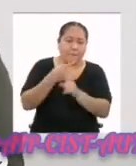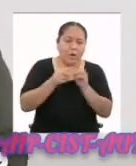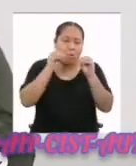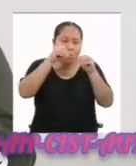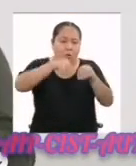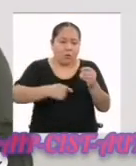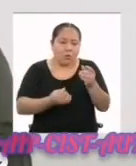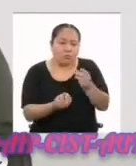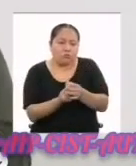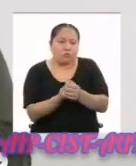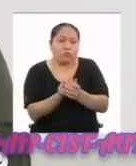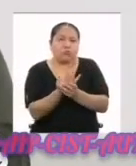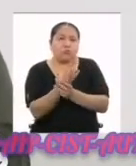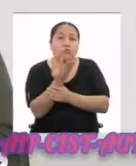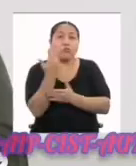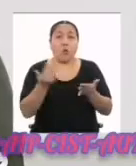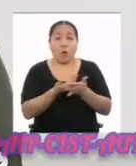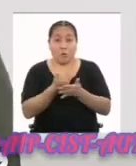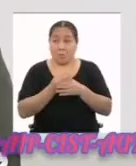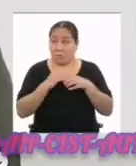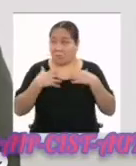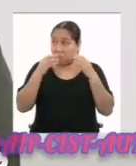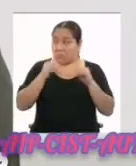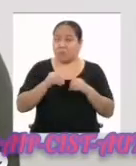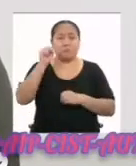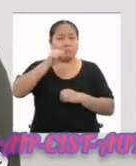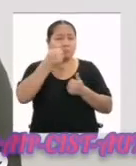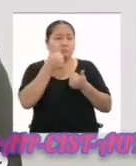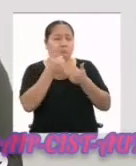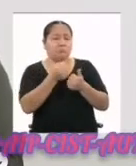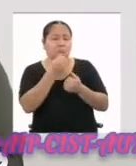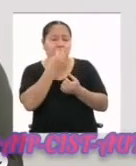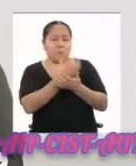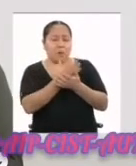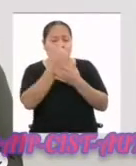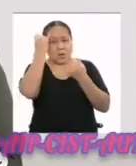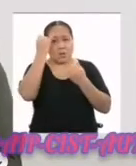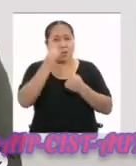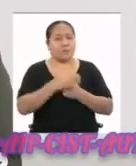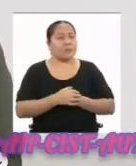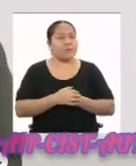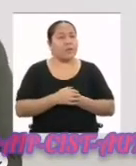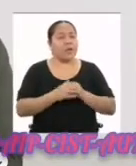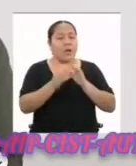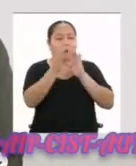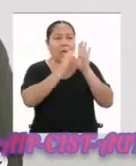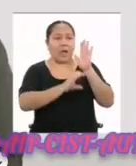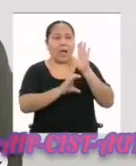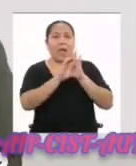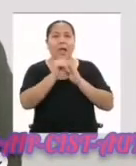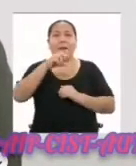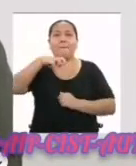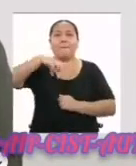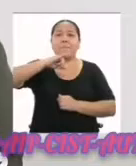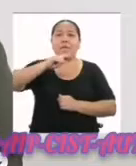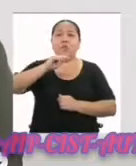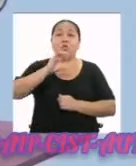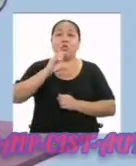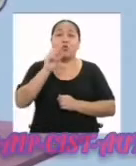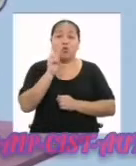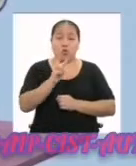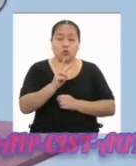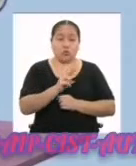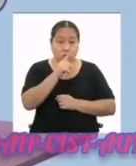idea! Ahora veamos el capítulo 2. Dijiste que querías hablar sobre la quema de árboles,